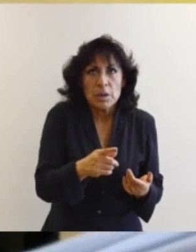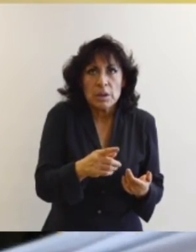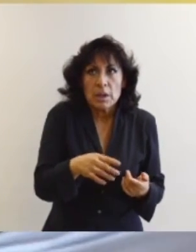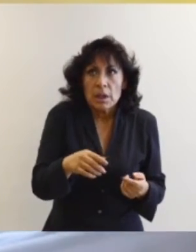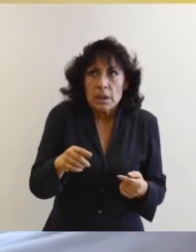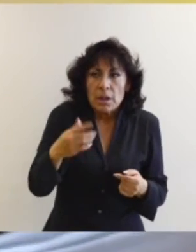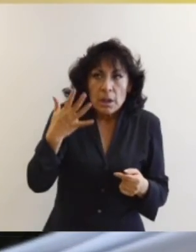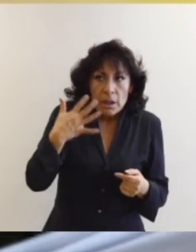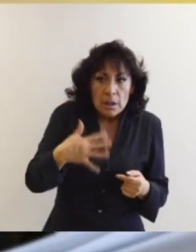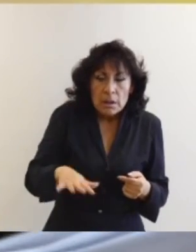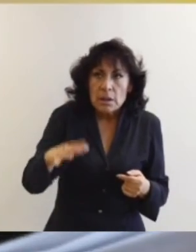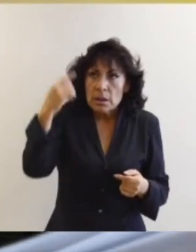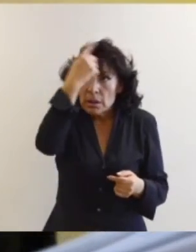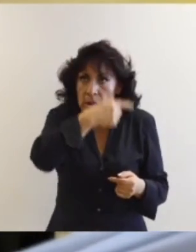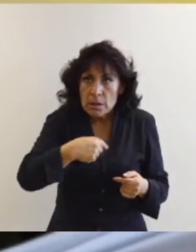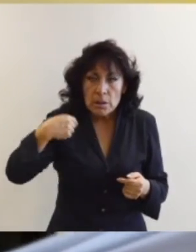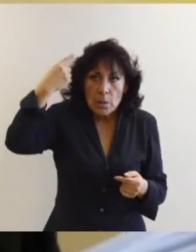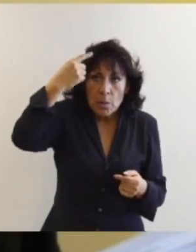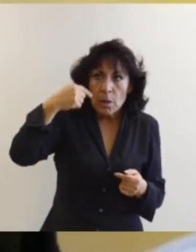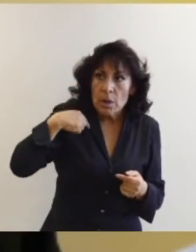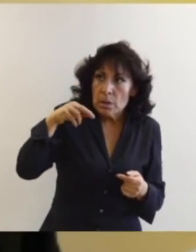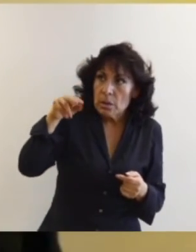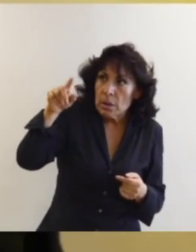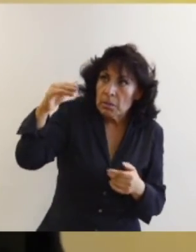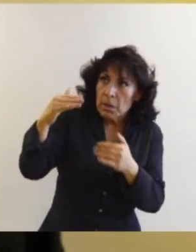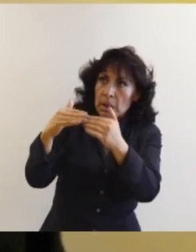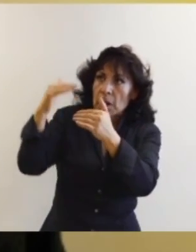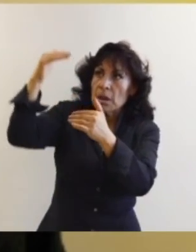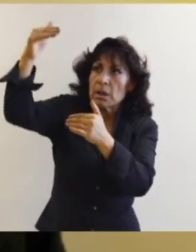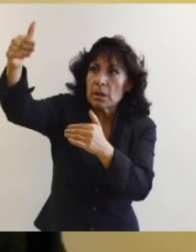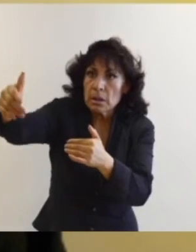emprenda 10 horas a pie hasta más allá de ese cerro.